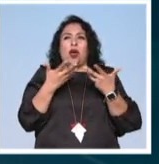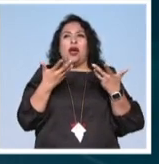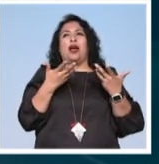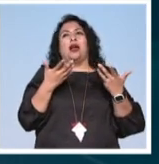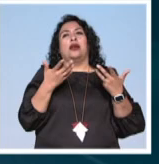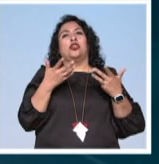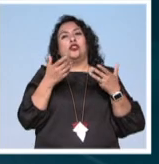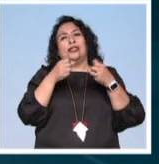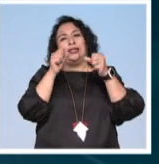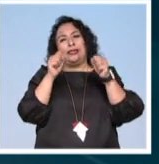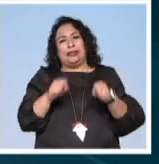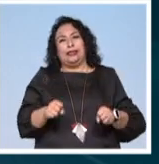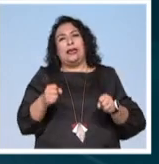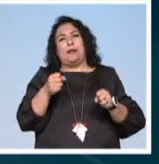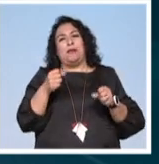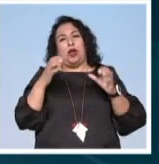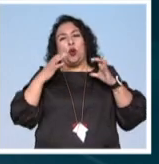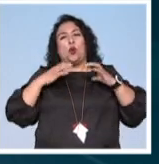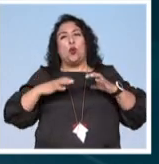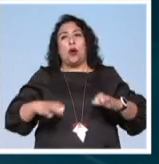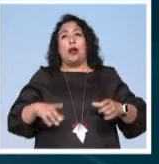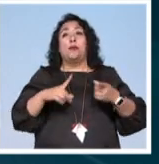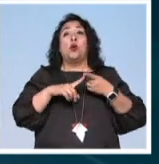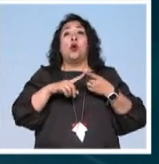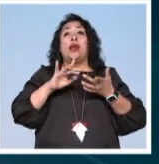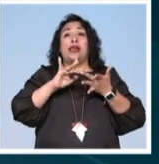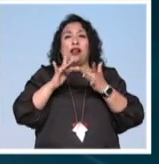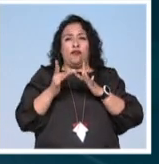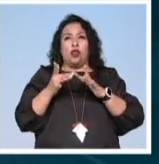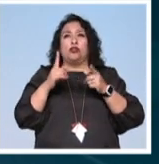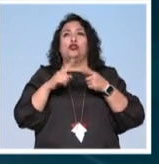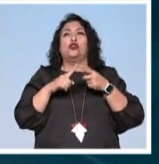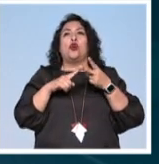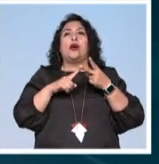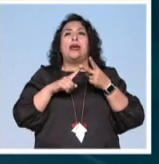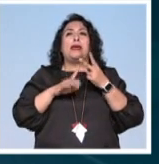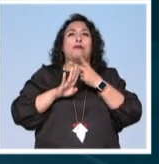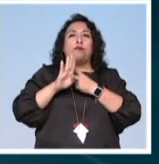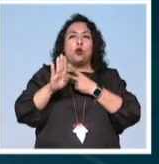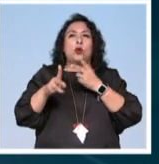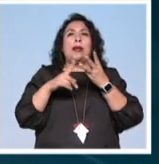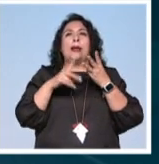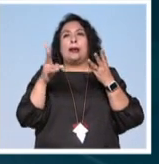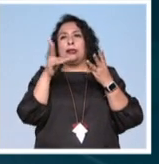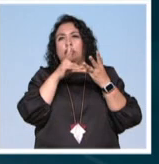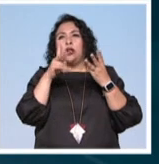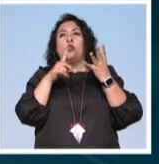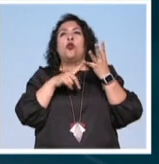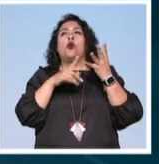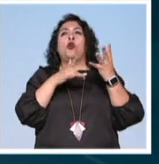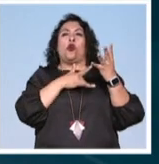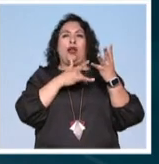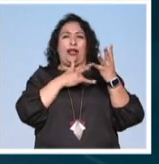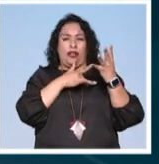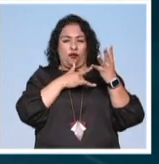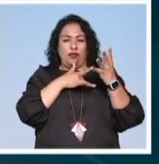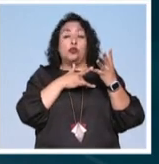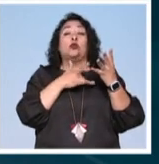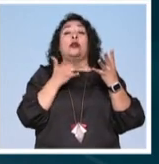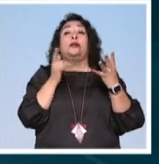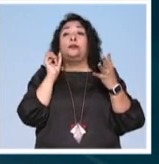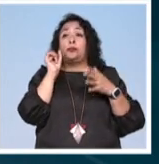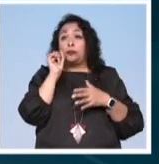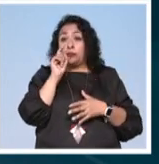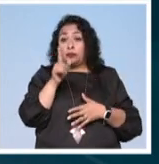múltiples sistemas del organismo humano, en el sistema nervioso, en el inmunitario, en el respiratorio o en el cardiovascular.